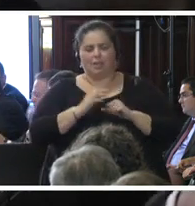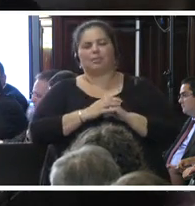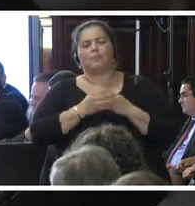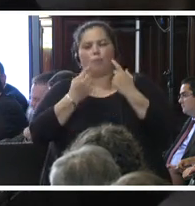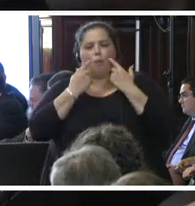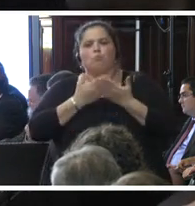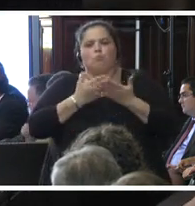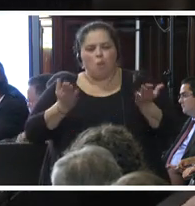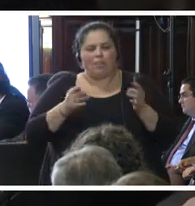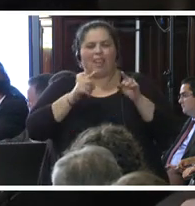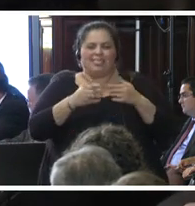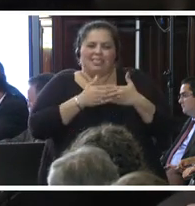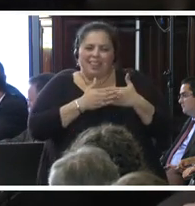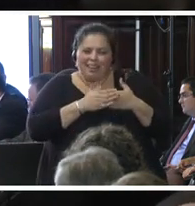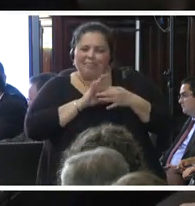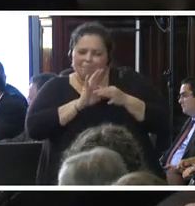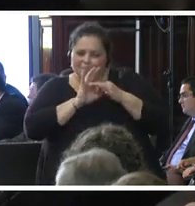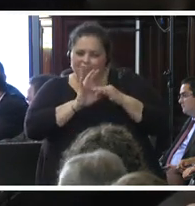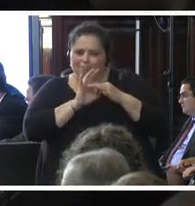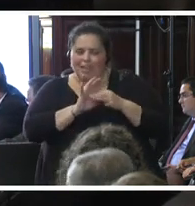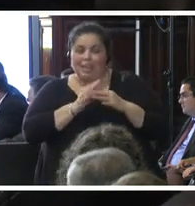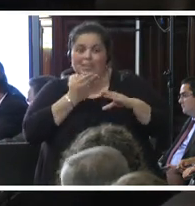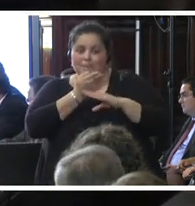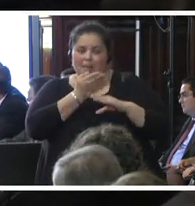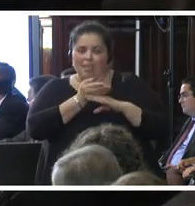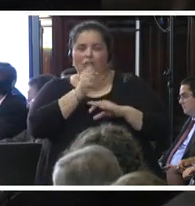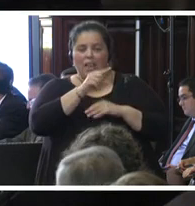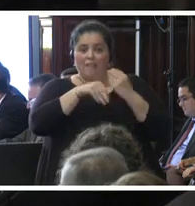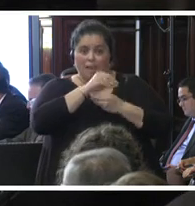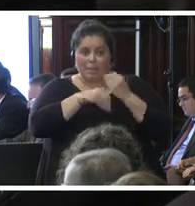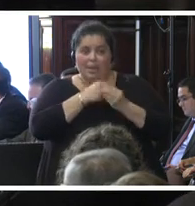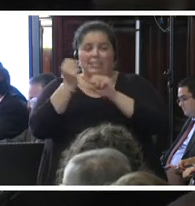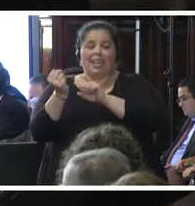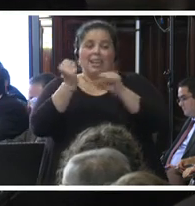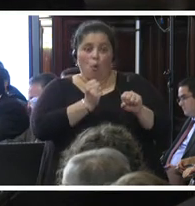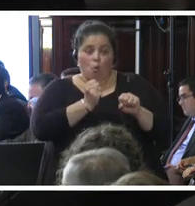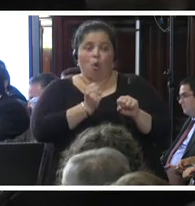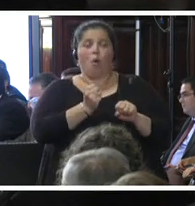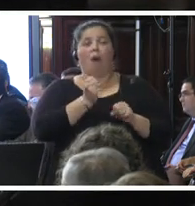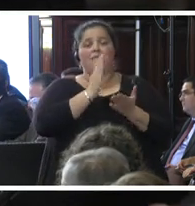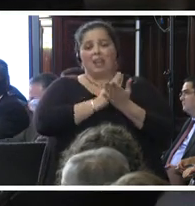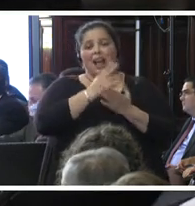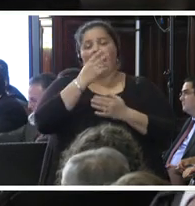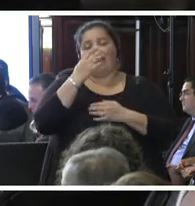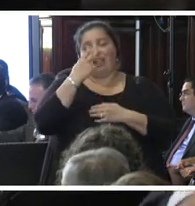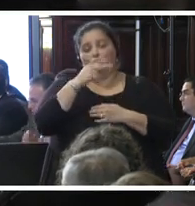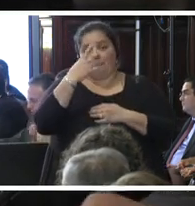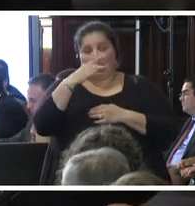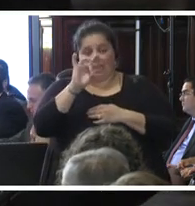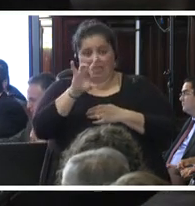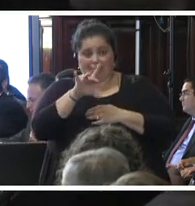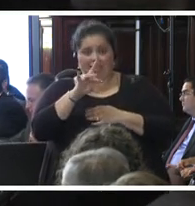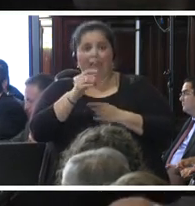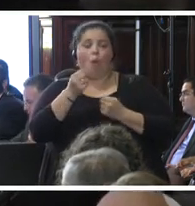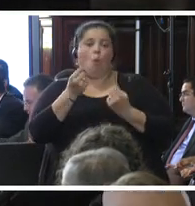relación y a petición de las familias, se inauguró a finales del 2015 un memorial para las víctimas en el